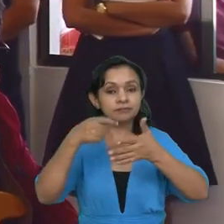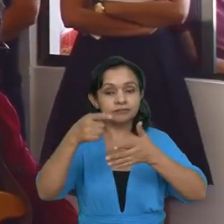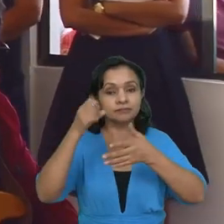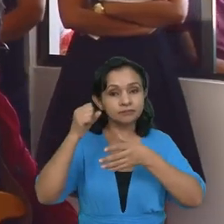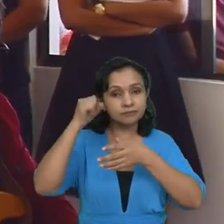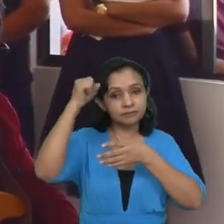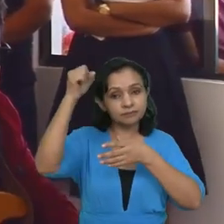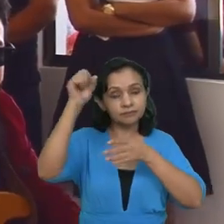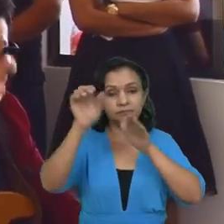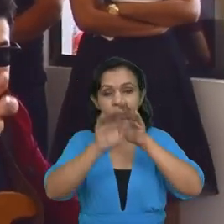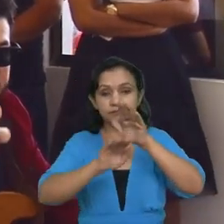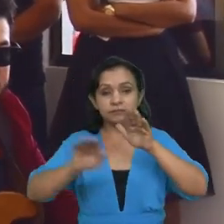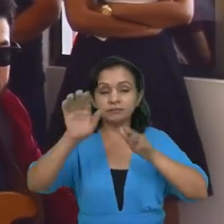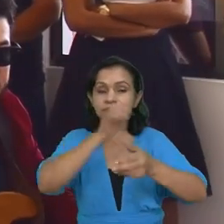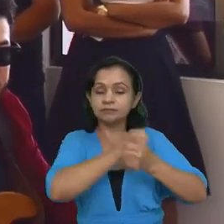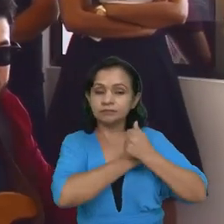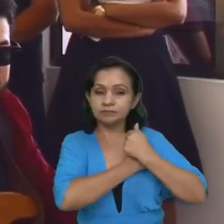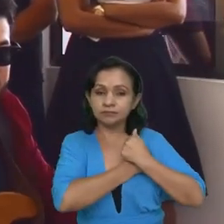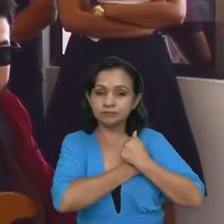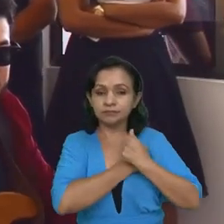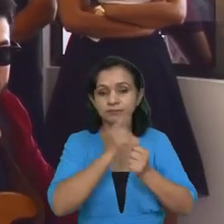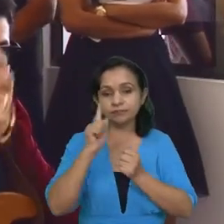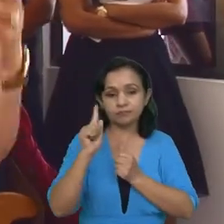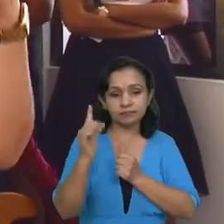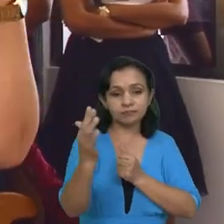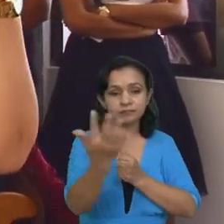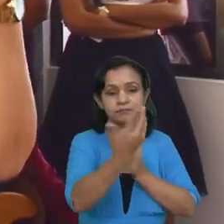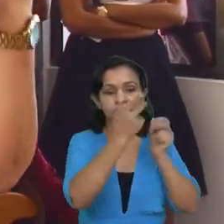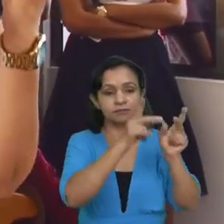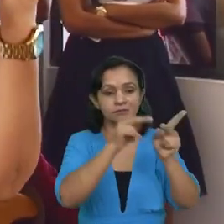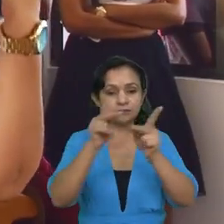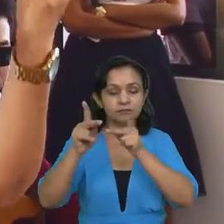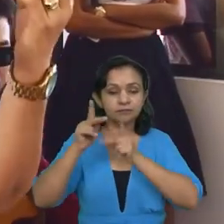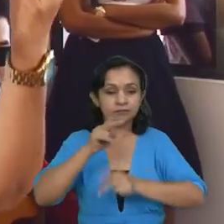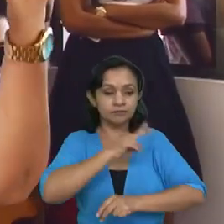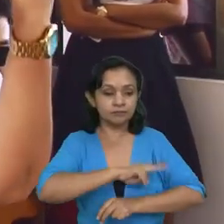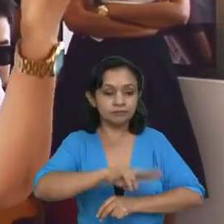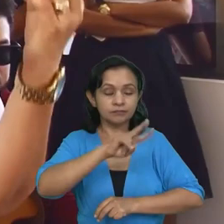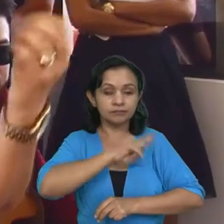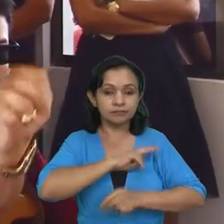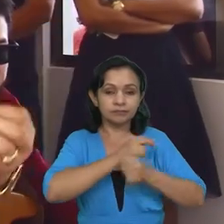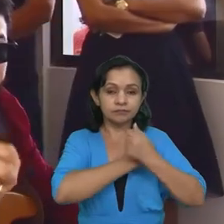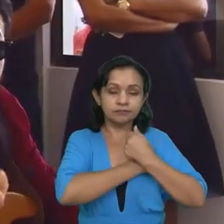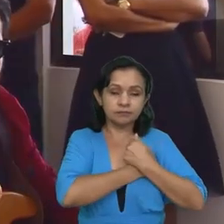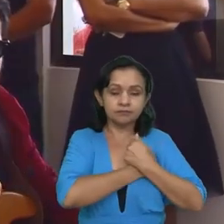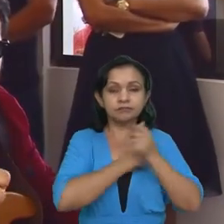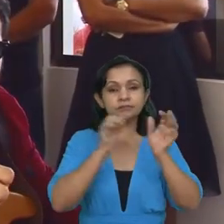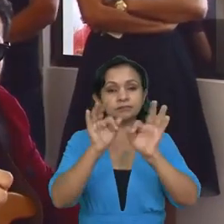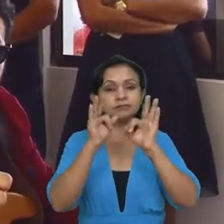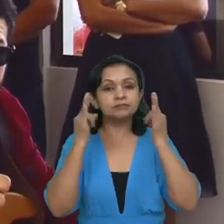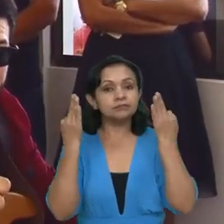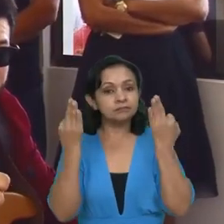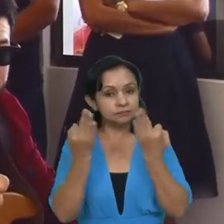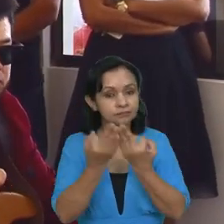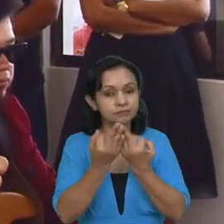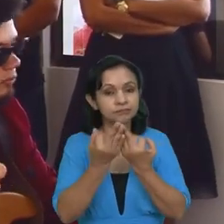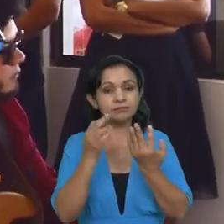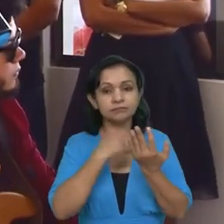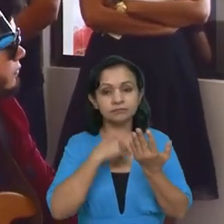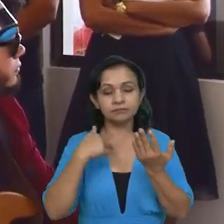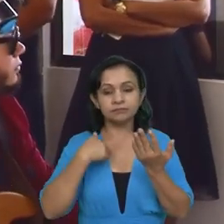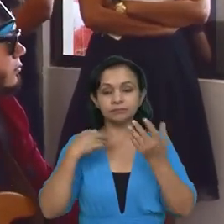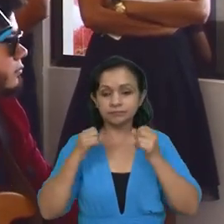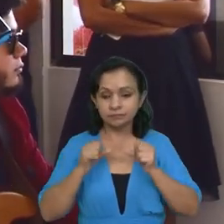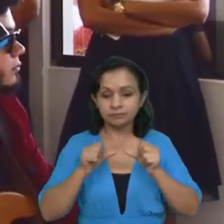pero sobre todo el amor entre nosotros todos esos valores de cariño de familia fueron rescatados y